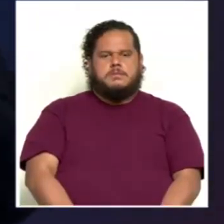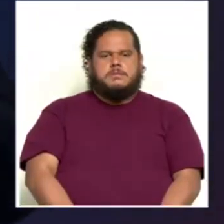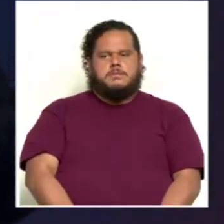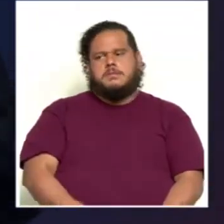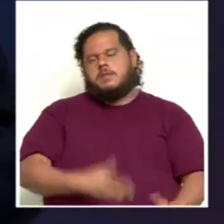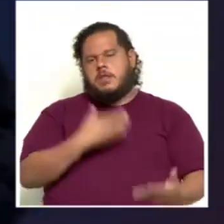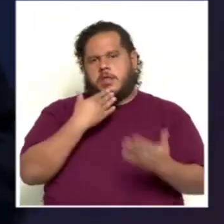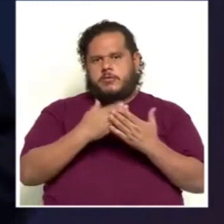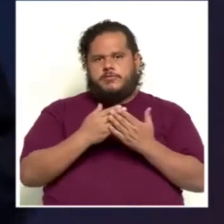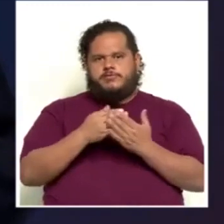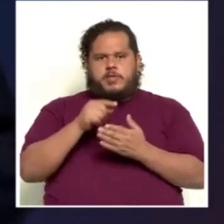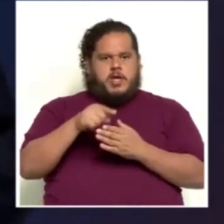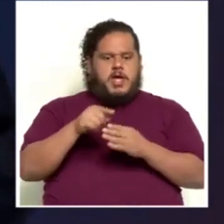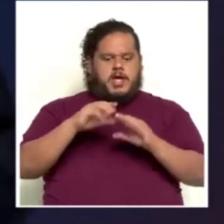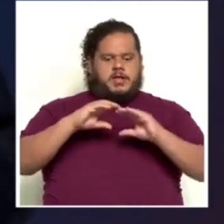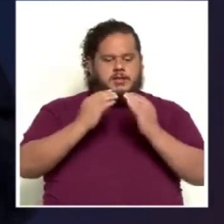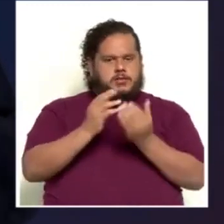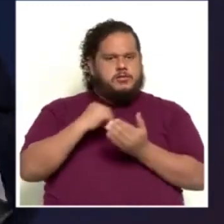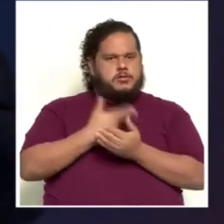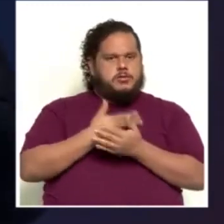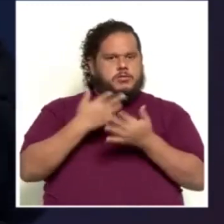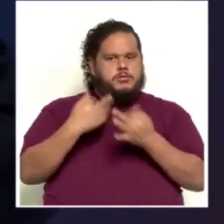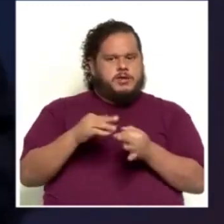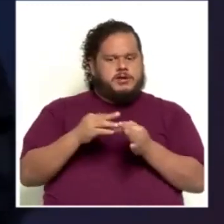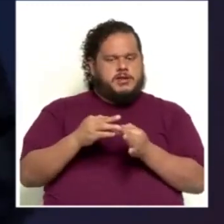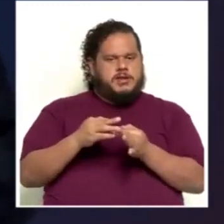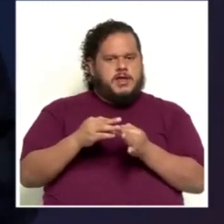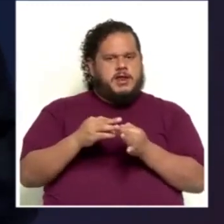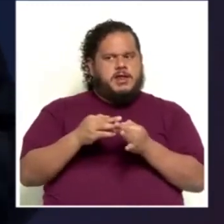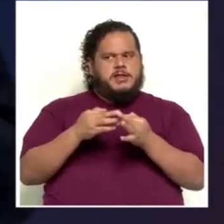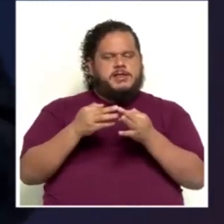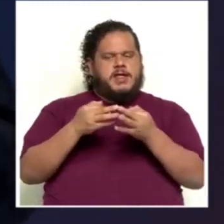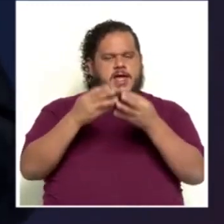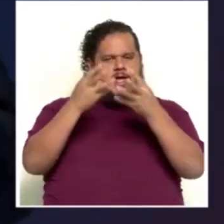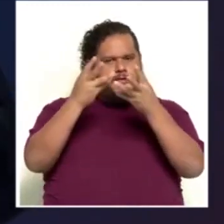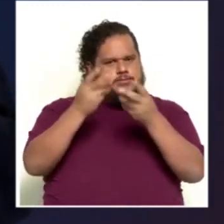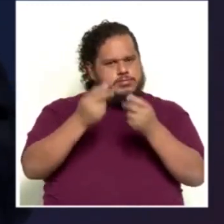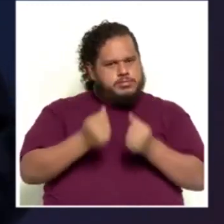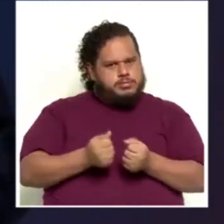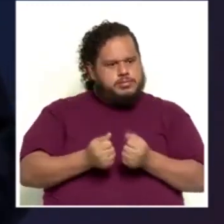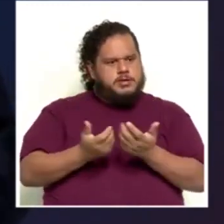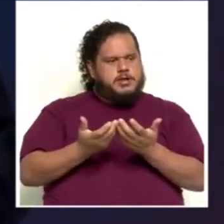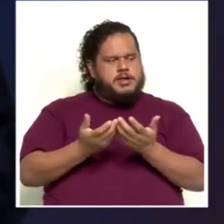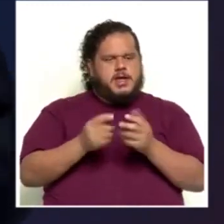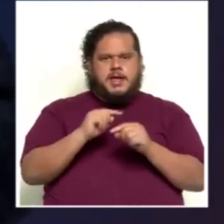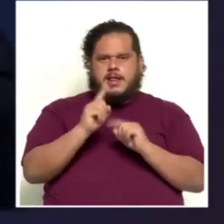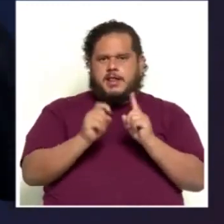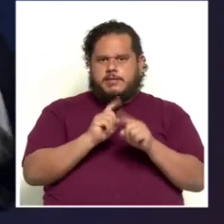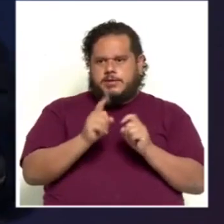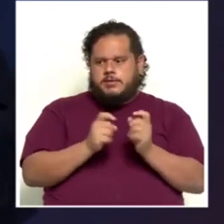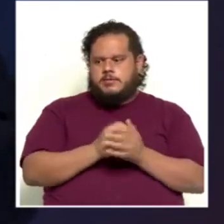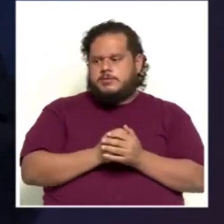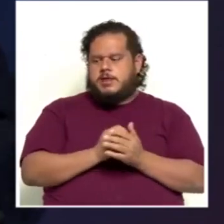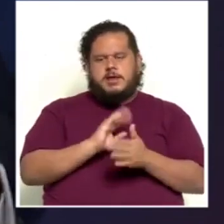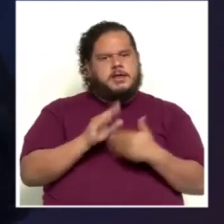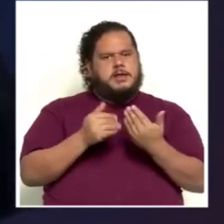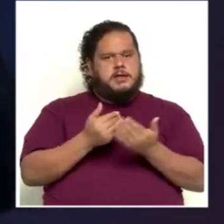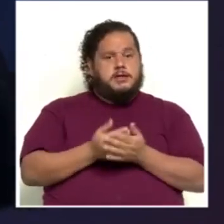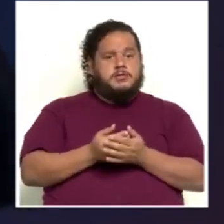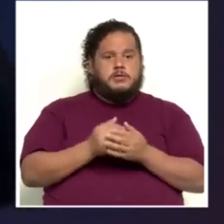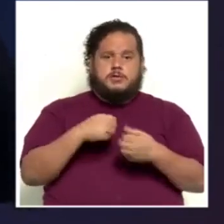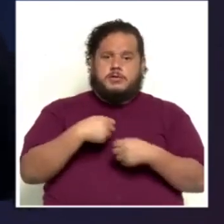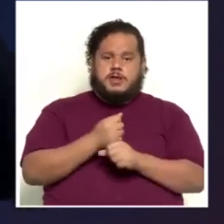Y bueno, en este bloque vamos a tratar de desmenuzar la pregunta que todos se hacen